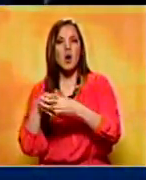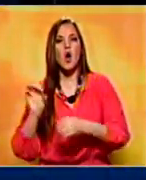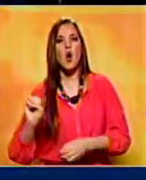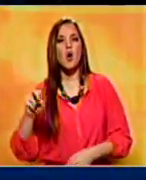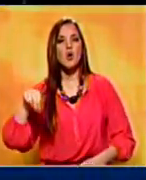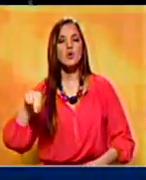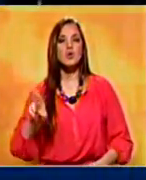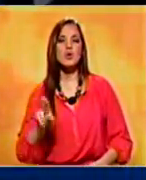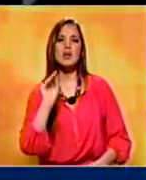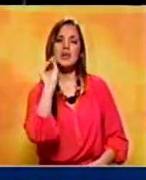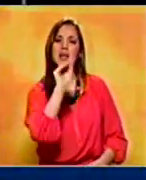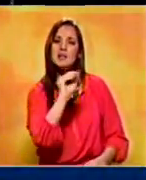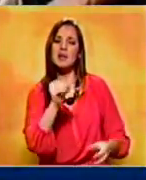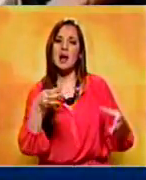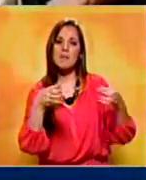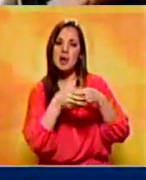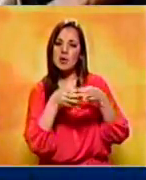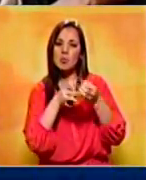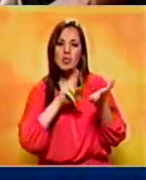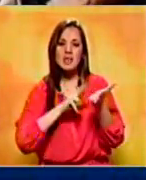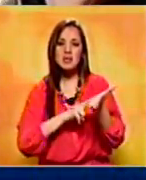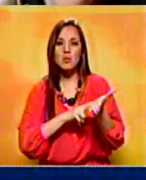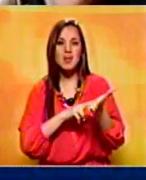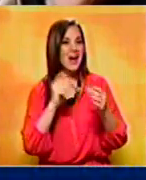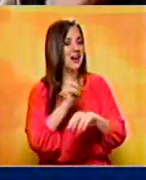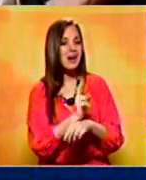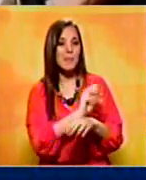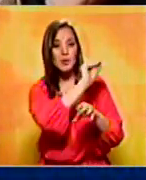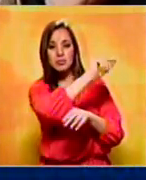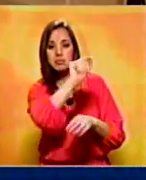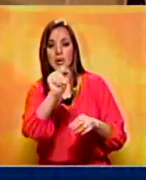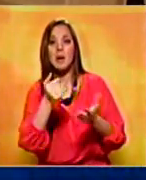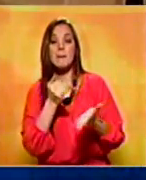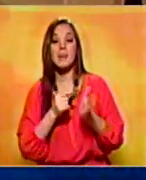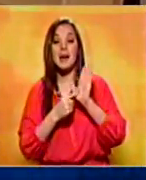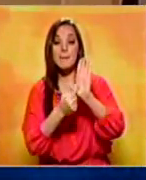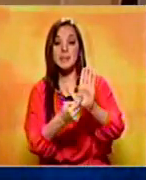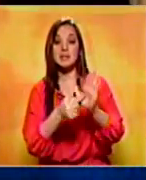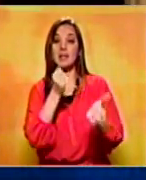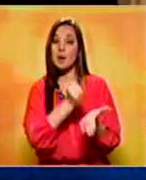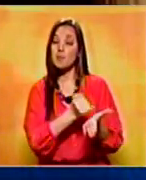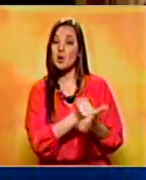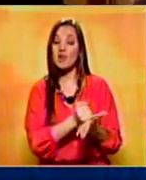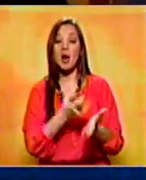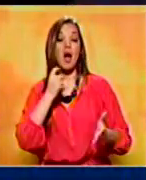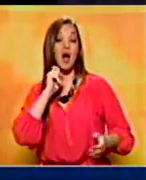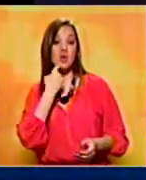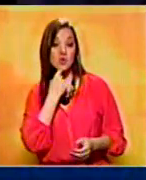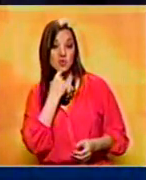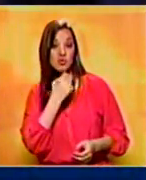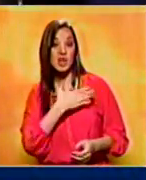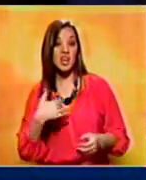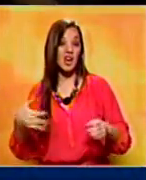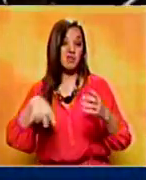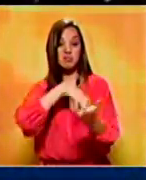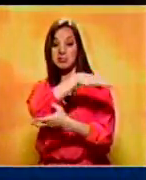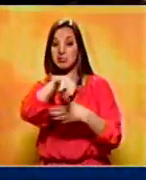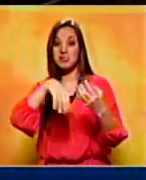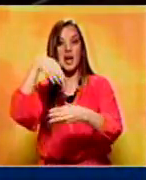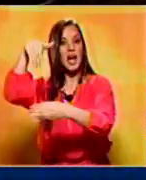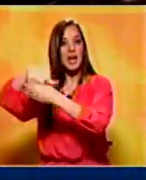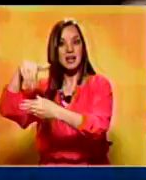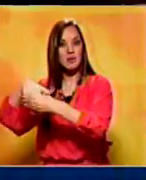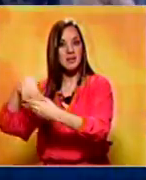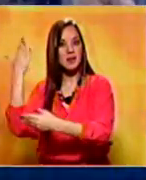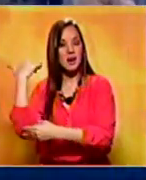al Consejo de Seguridad con carácter de urgencia para presentar pruebas en las que supuestamente Rusia intenta sabotear las elecciones